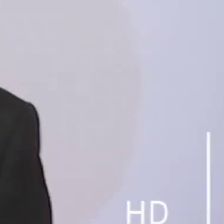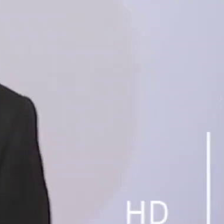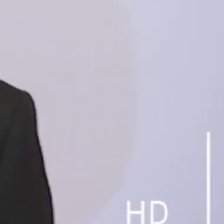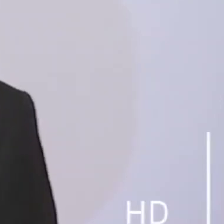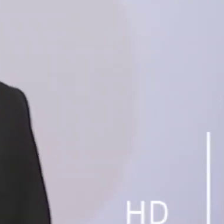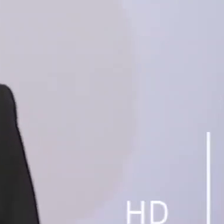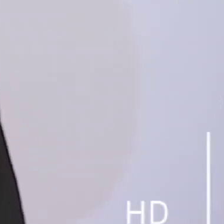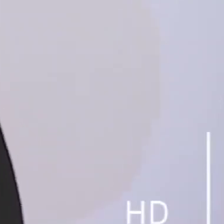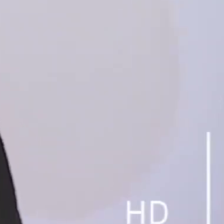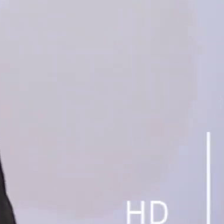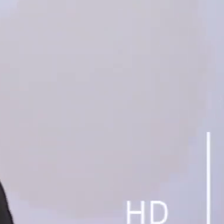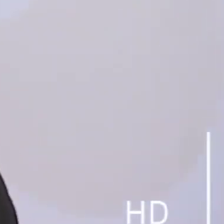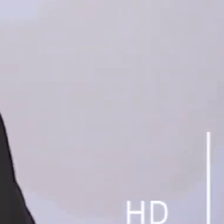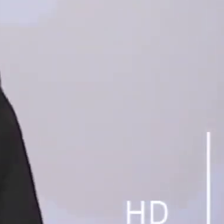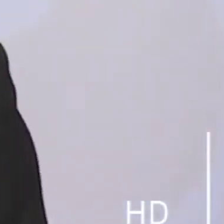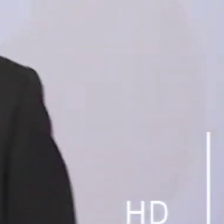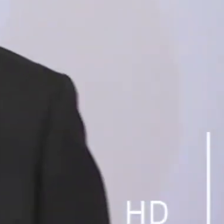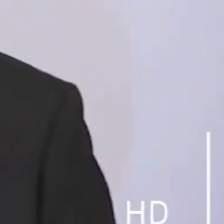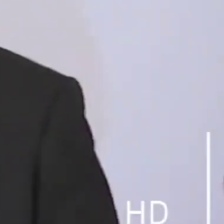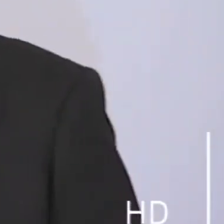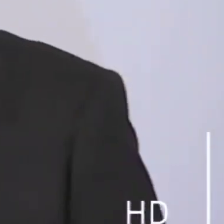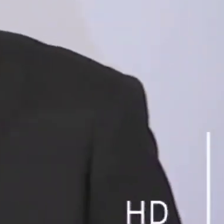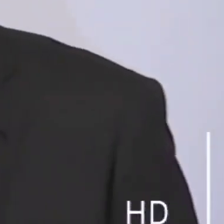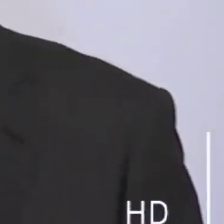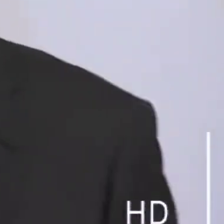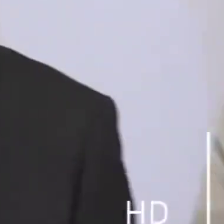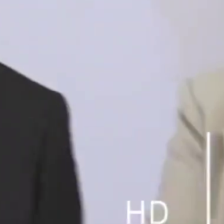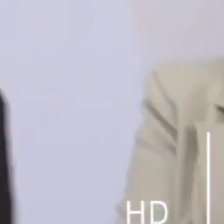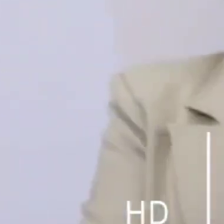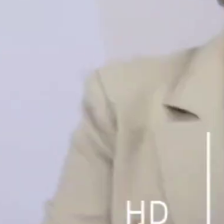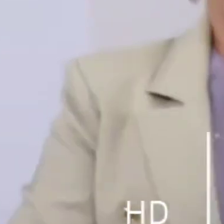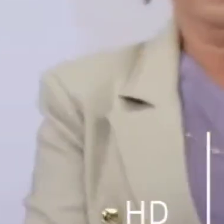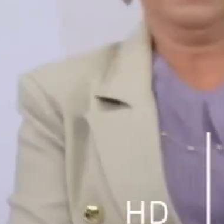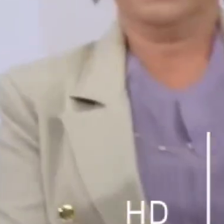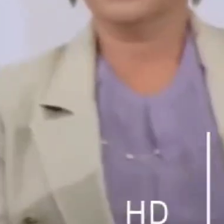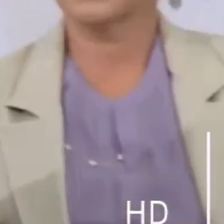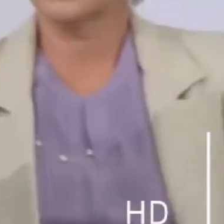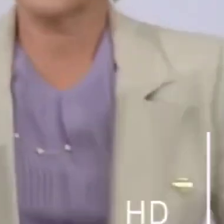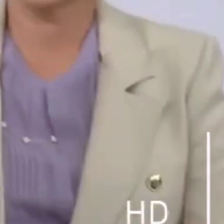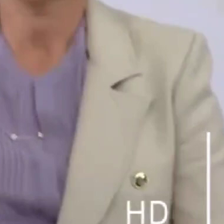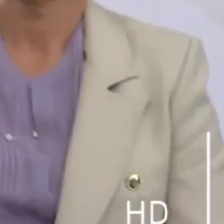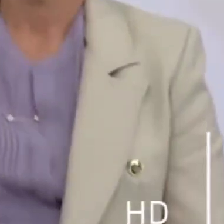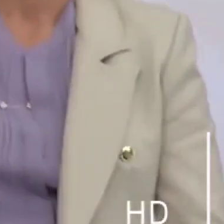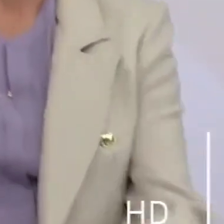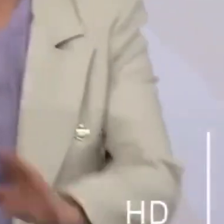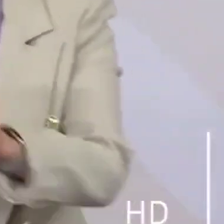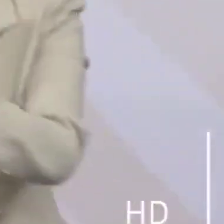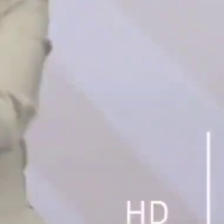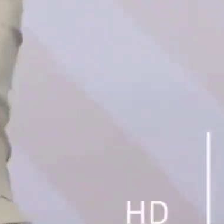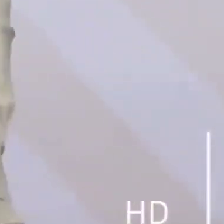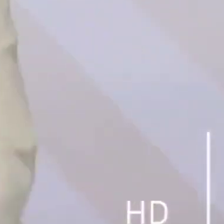licenciado Andrés Manuel López Obrador. Agradecemos a ustedes su amable